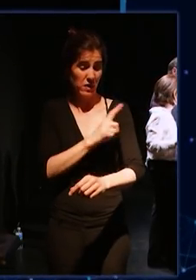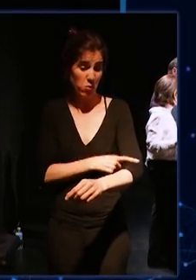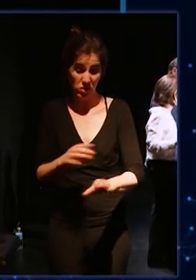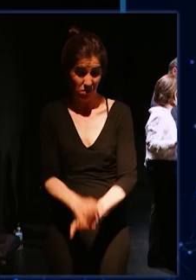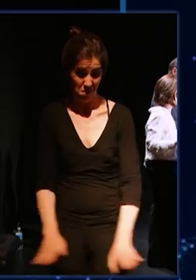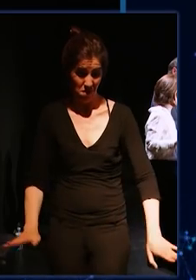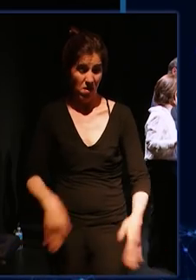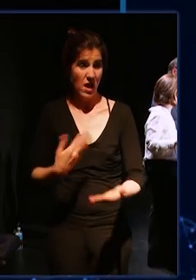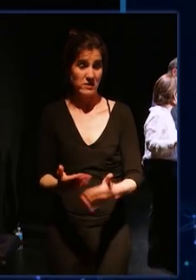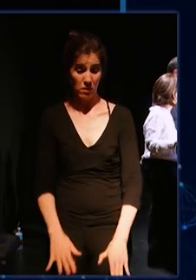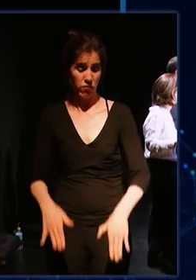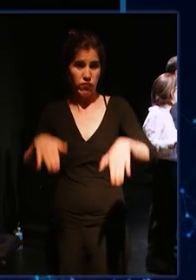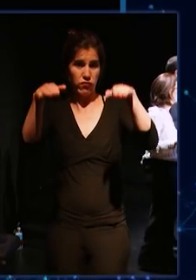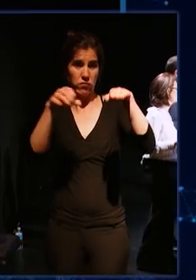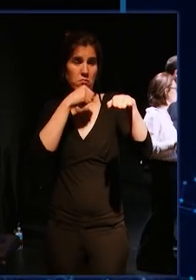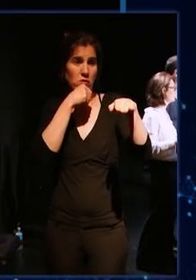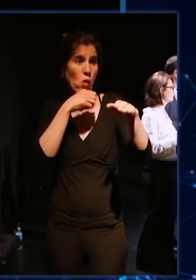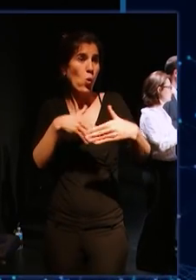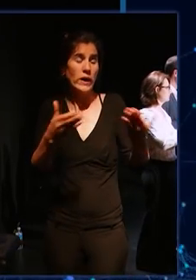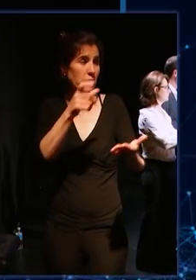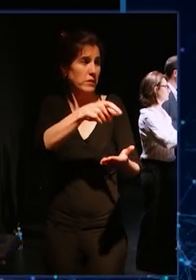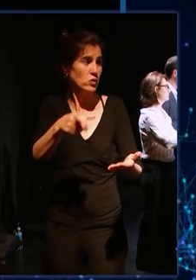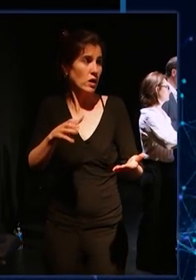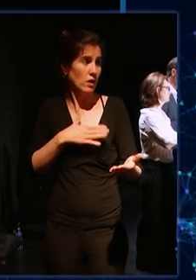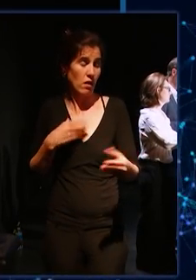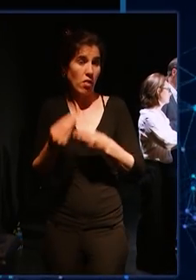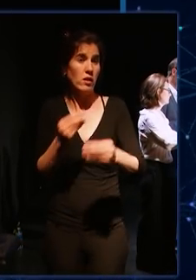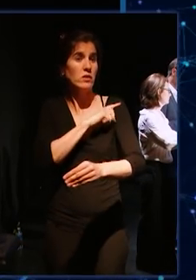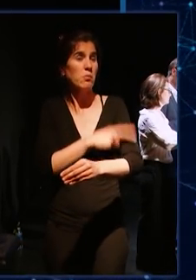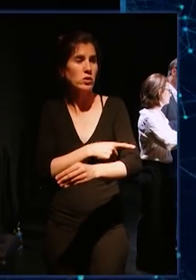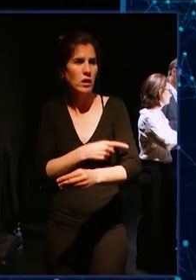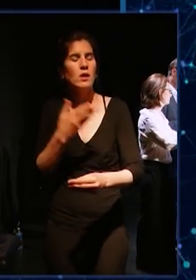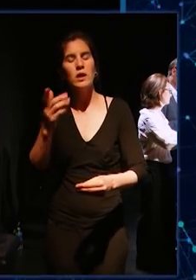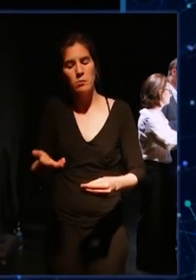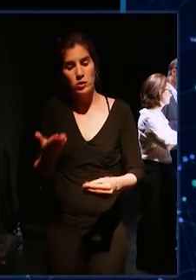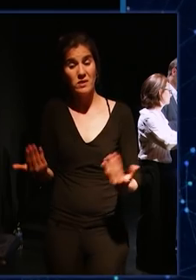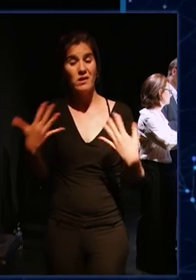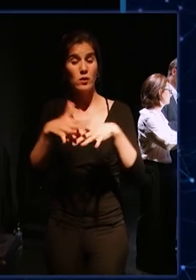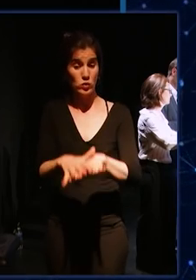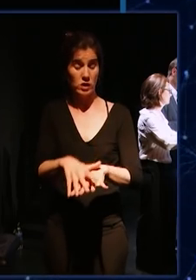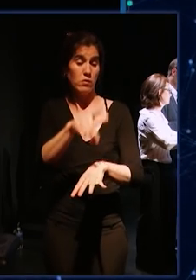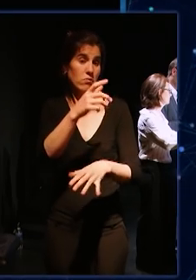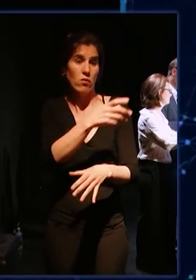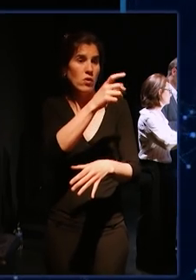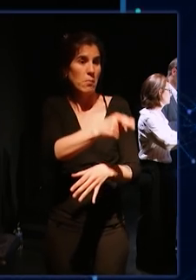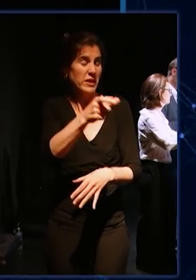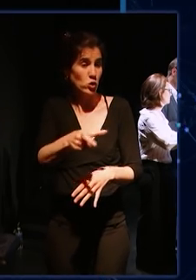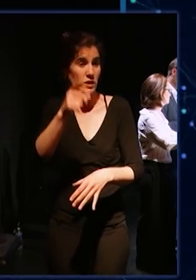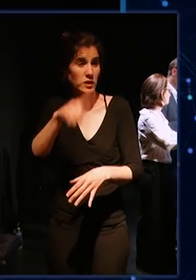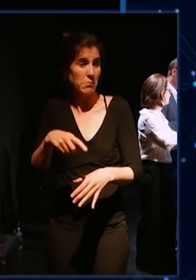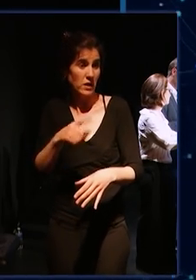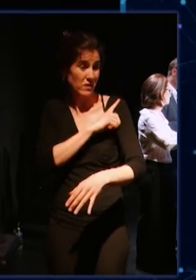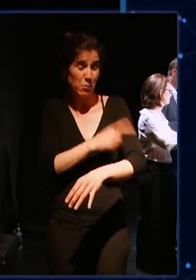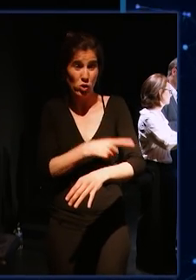quiera hacer deporte. Sea inclusivo tanto de personas y todos los deportes, es decir, todos tienen el